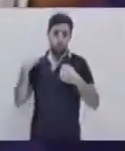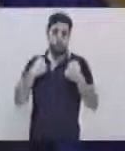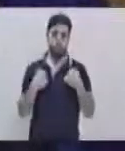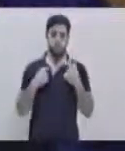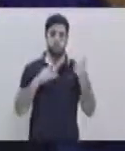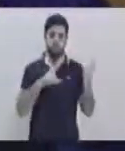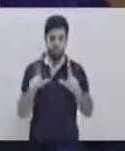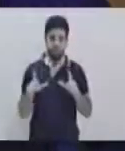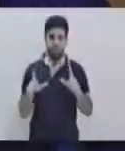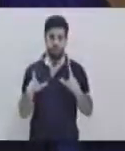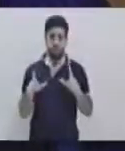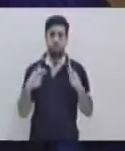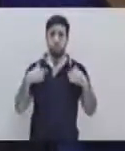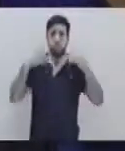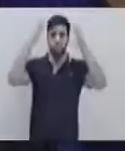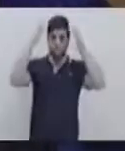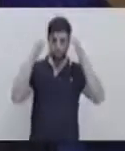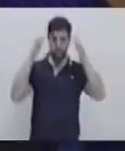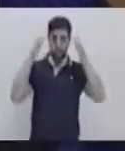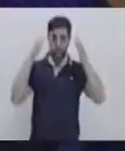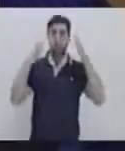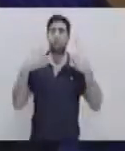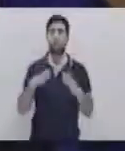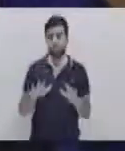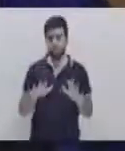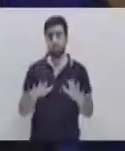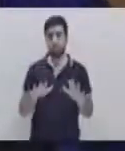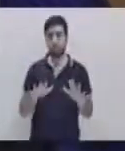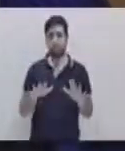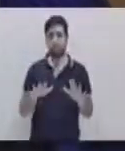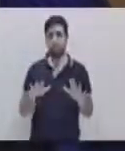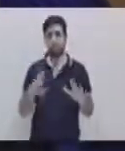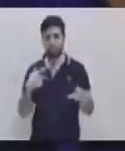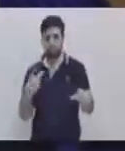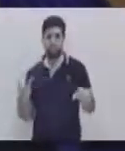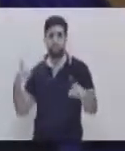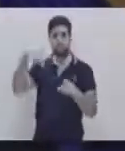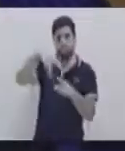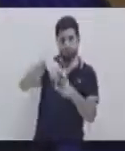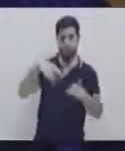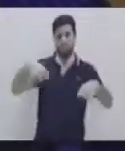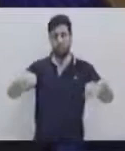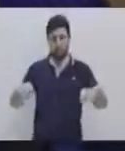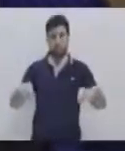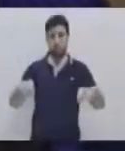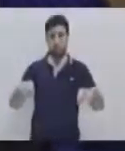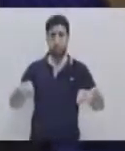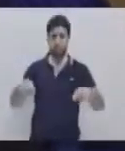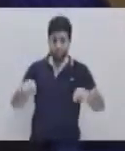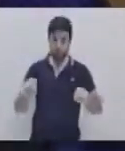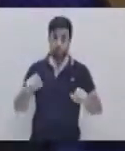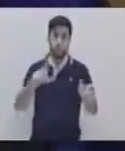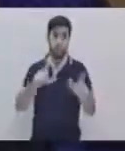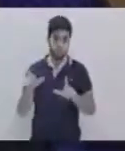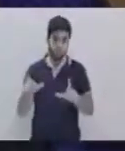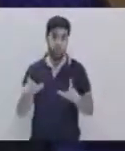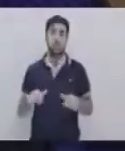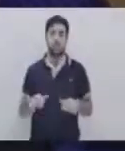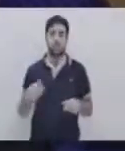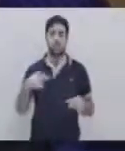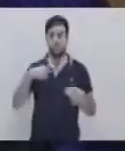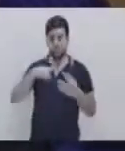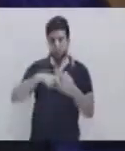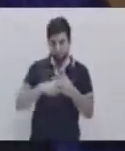ajustemos nuestra mochila, nuestro casco y todos a la moto. Y a la cuenta de